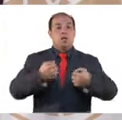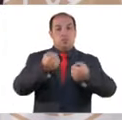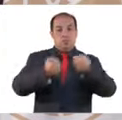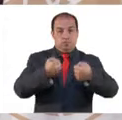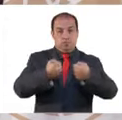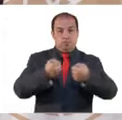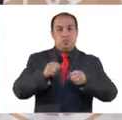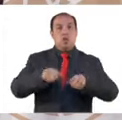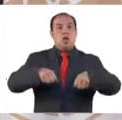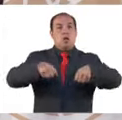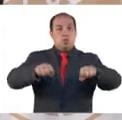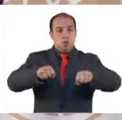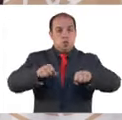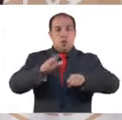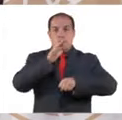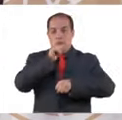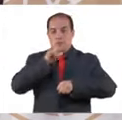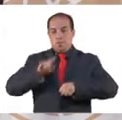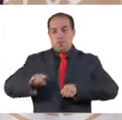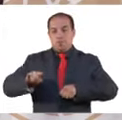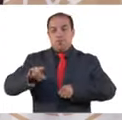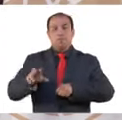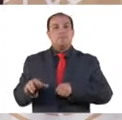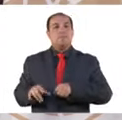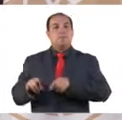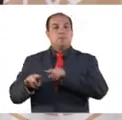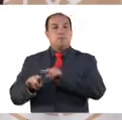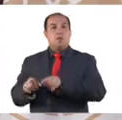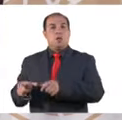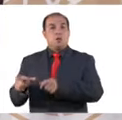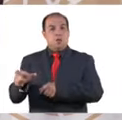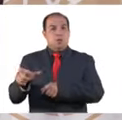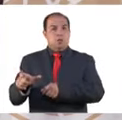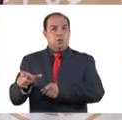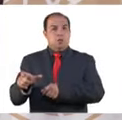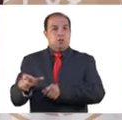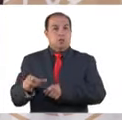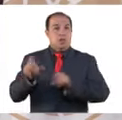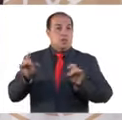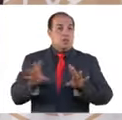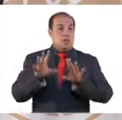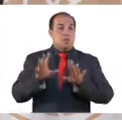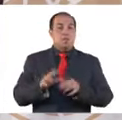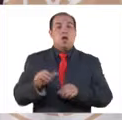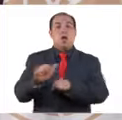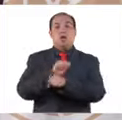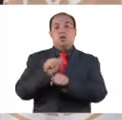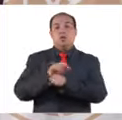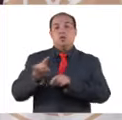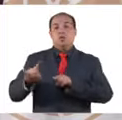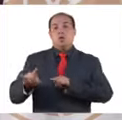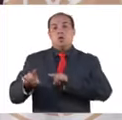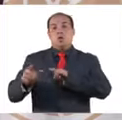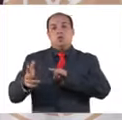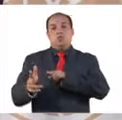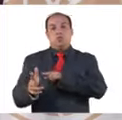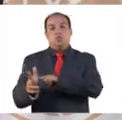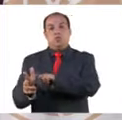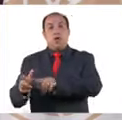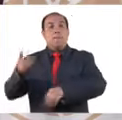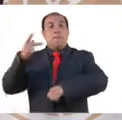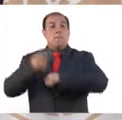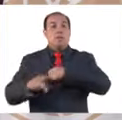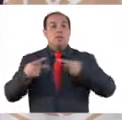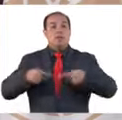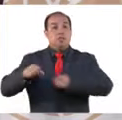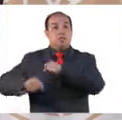razón práctica es una razón de seguridad. Cada vez que hay un coche invadiendo una ciclovía, pone en riesgo a un ciclista que tiene que salirse